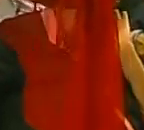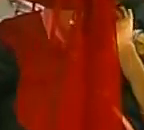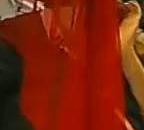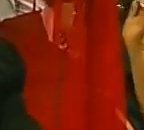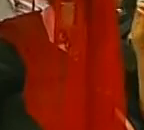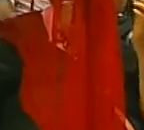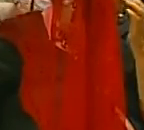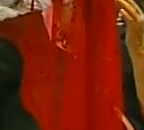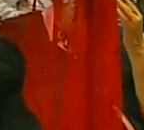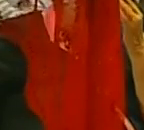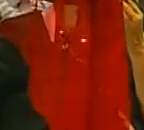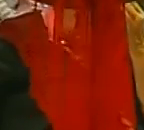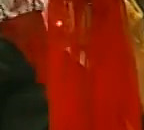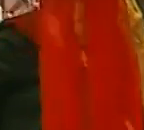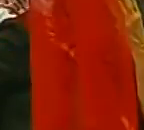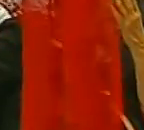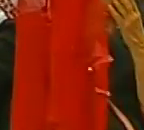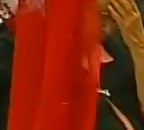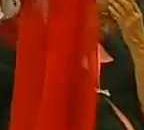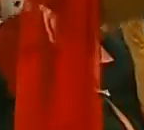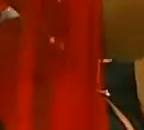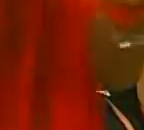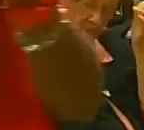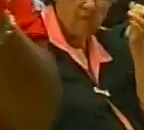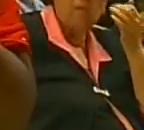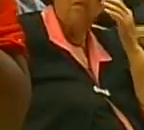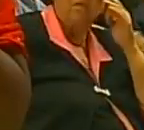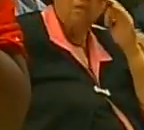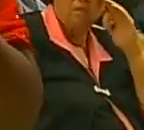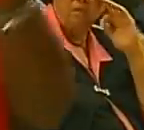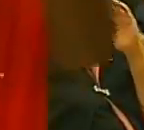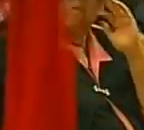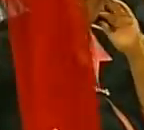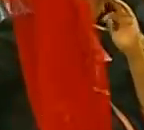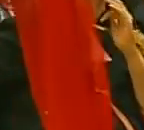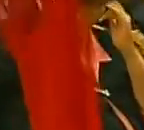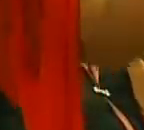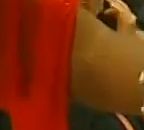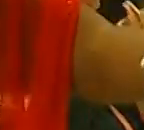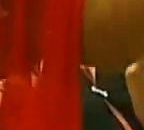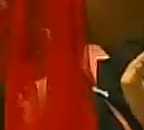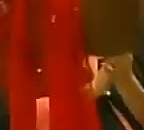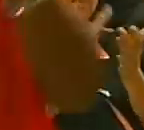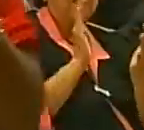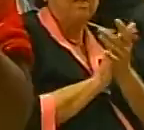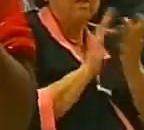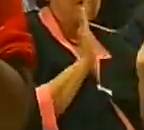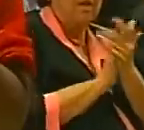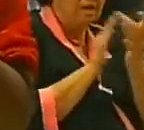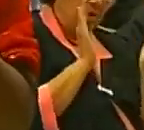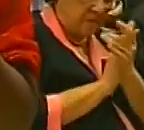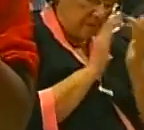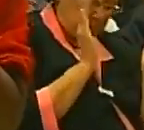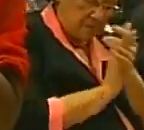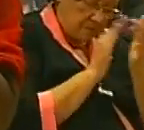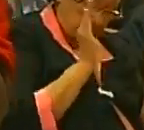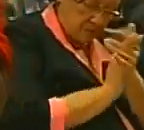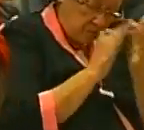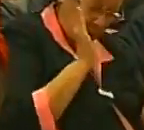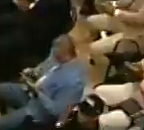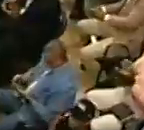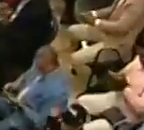de miranda porque este 15 de octubre nosotros tenemos un nuevo gobernador en beranga nuestro